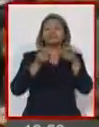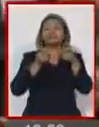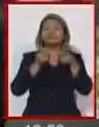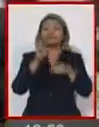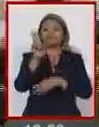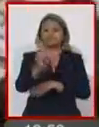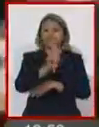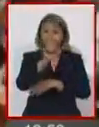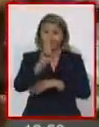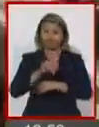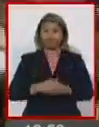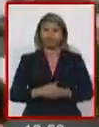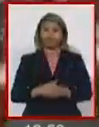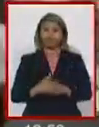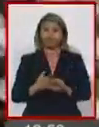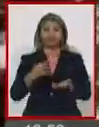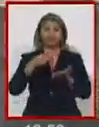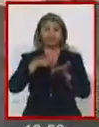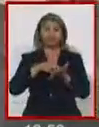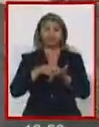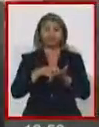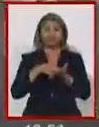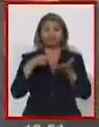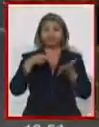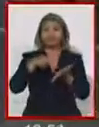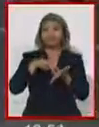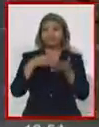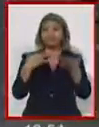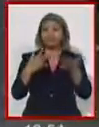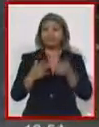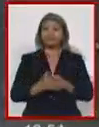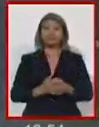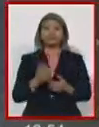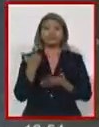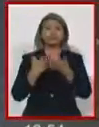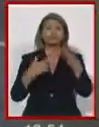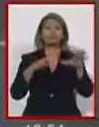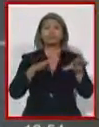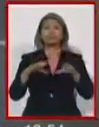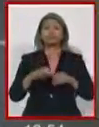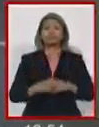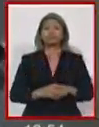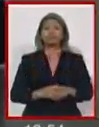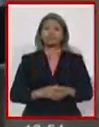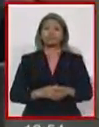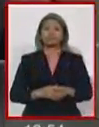boliviano? Una posición académica. ¿Qué vamos a hacer?